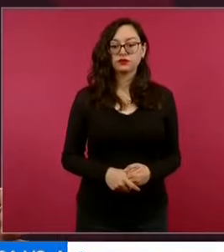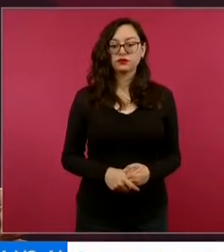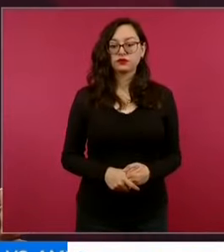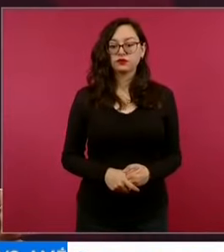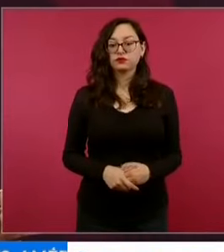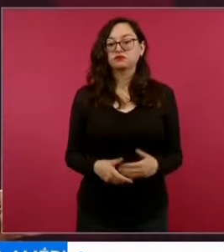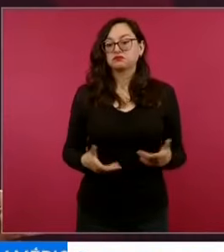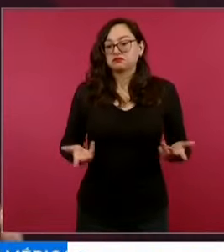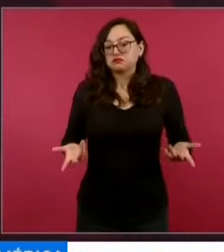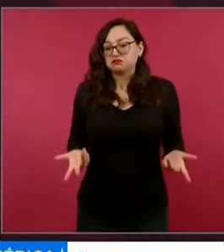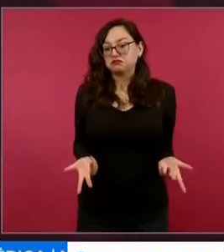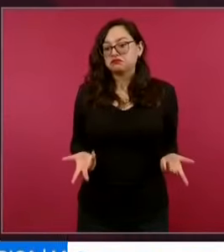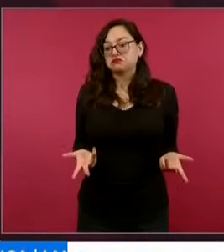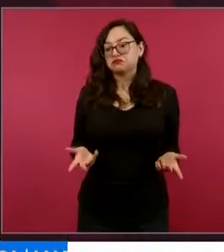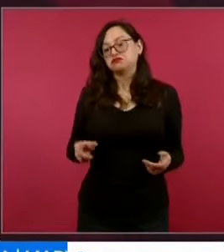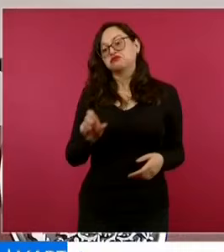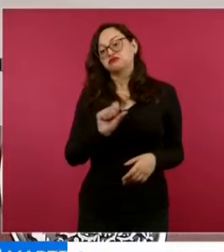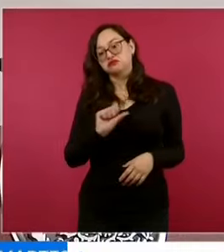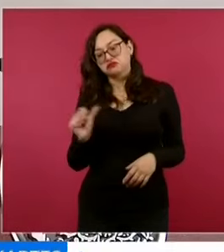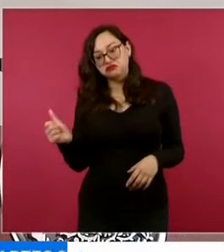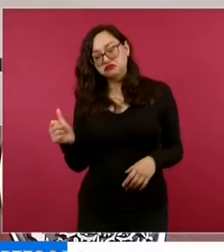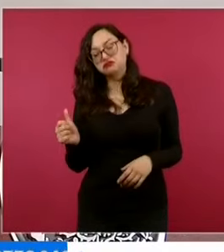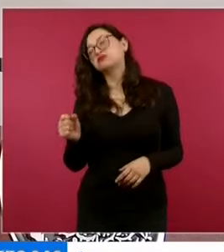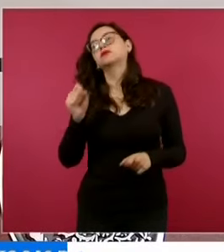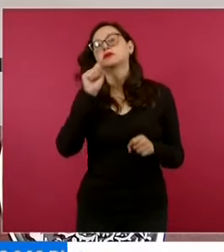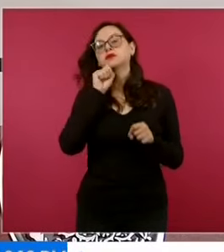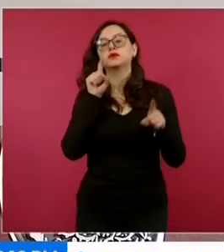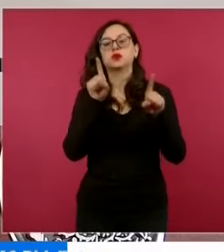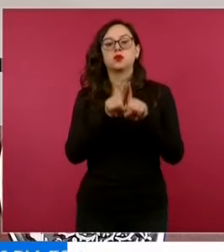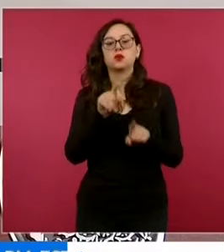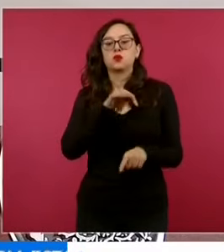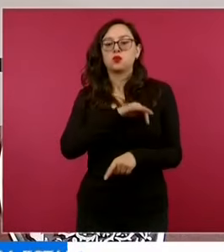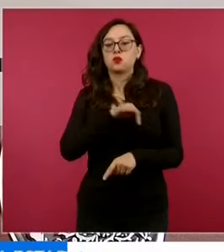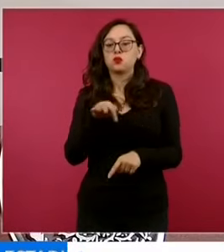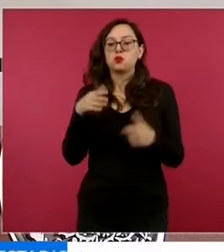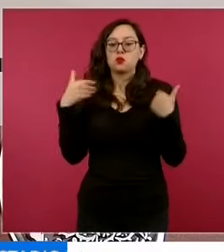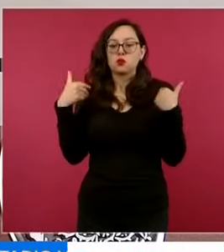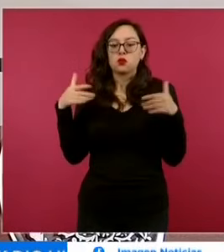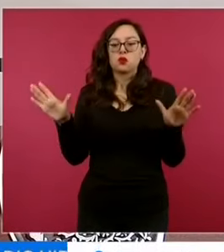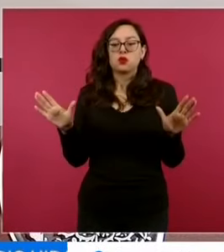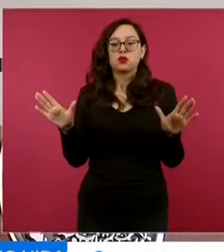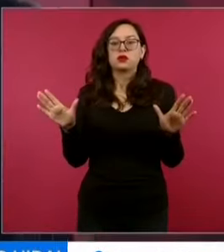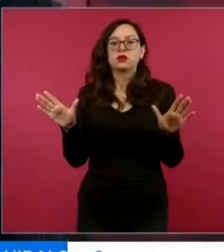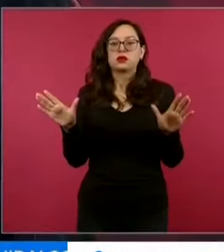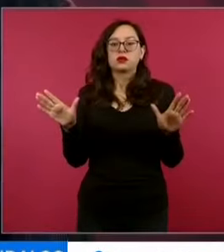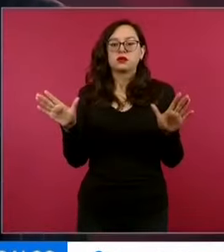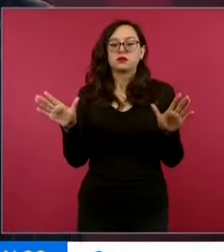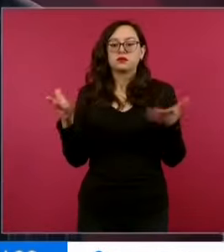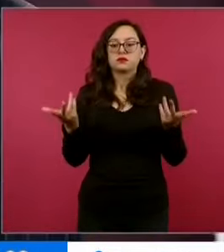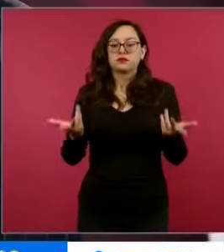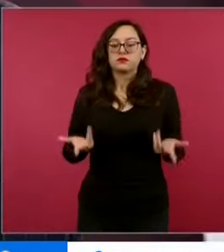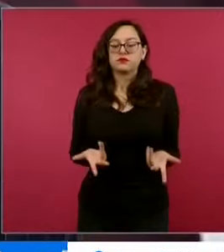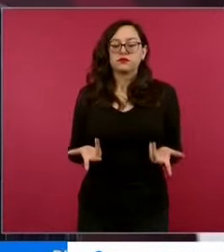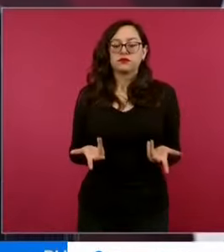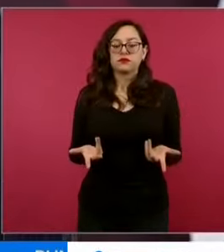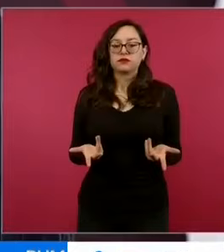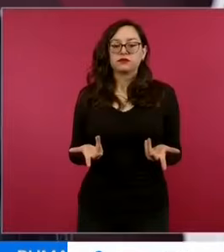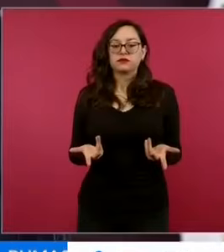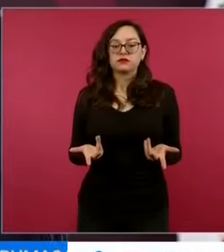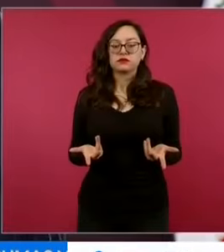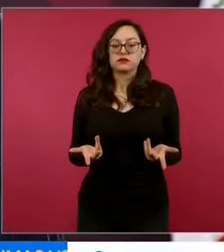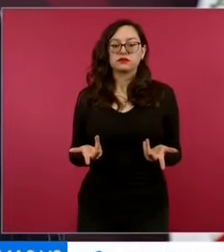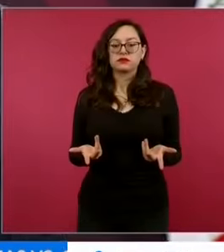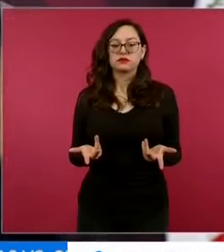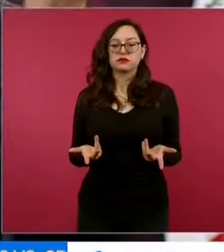sus conferencias mañaneras antes de subirlas a Internet. Aseguró que su gobierno quiere obedecer esta disposición para no violar la